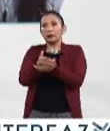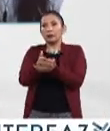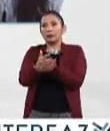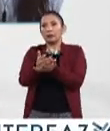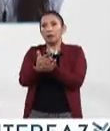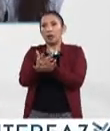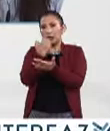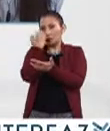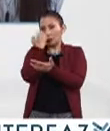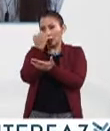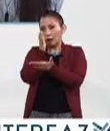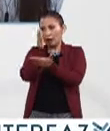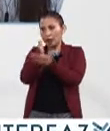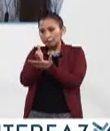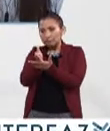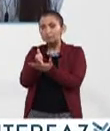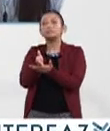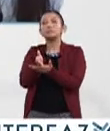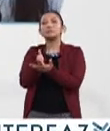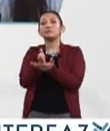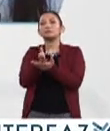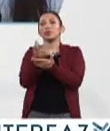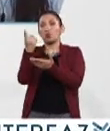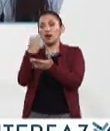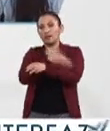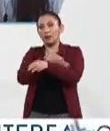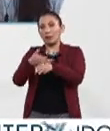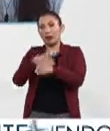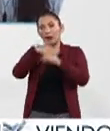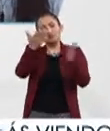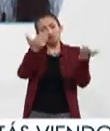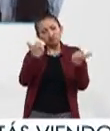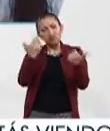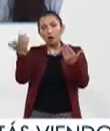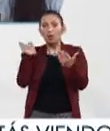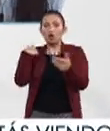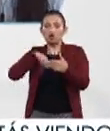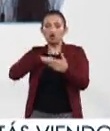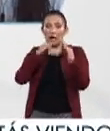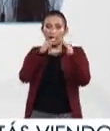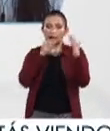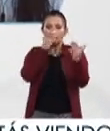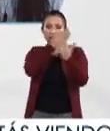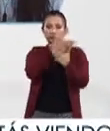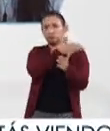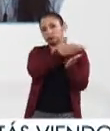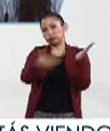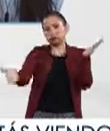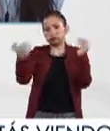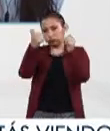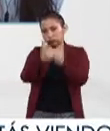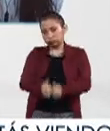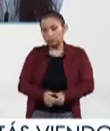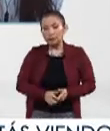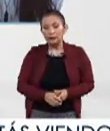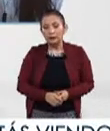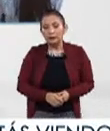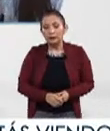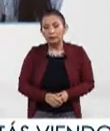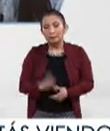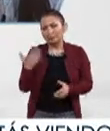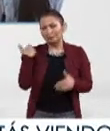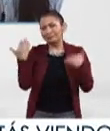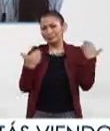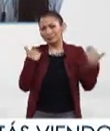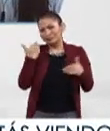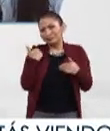a la escuela, bueno, unas familias nos recibieron con las que íbamos a vivir durante toda la estancia, y fue